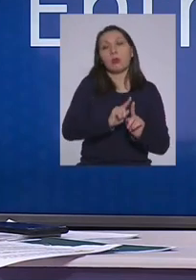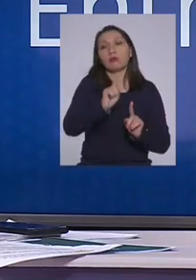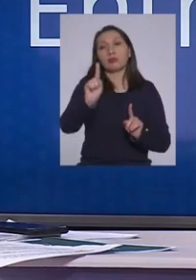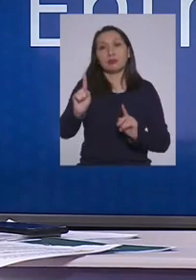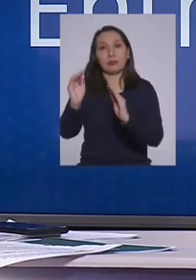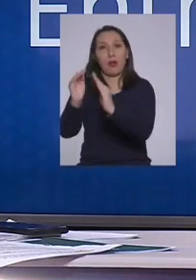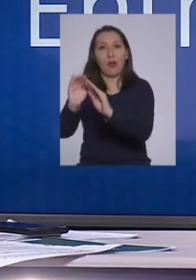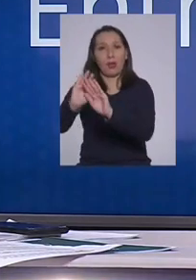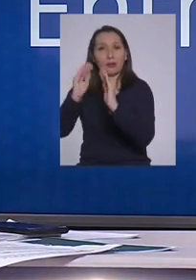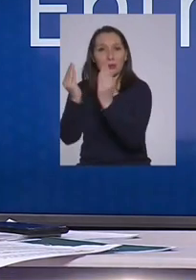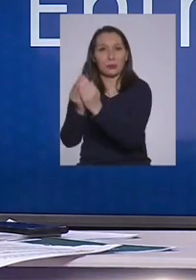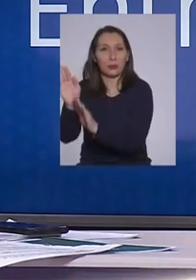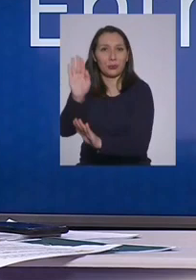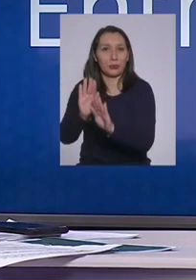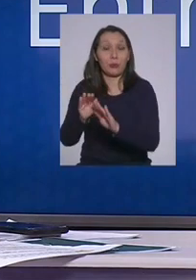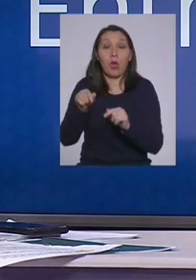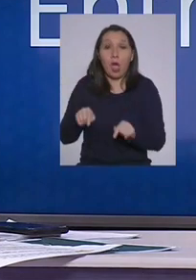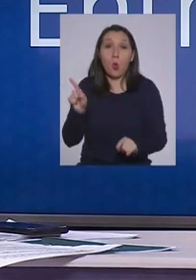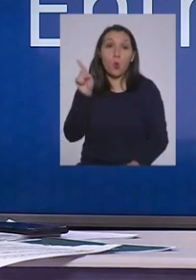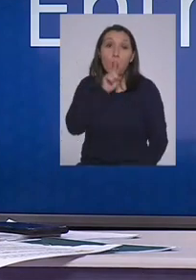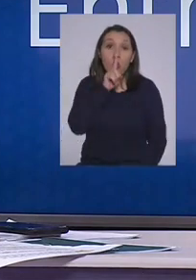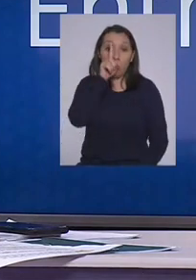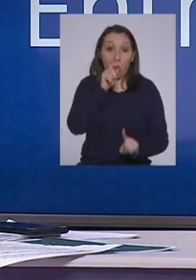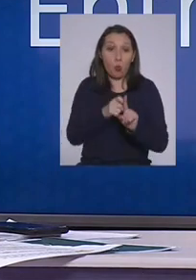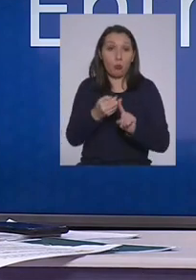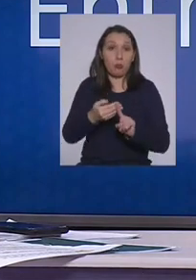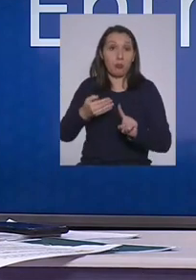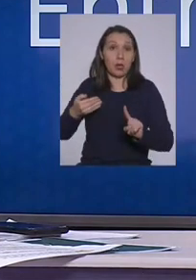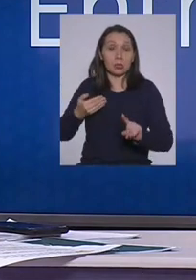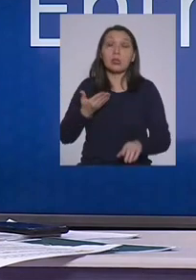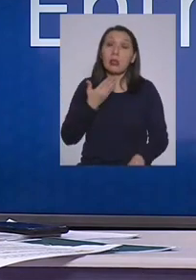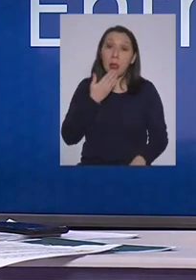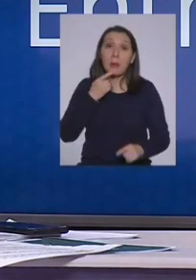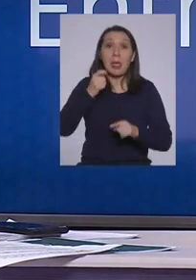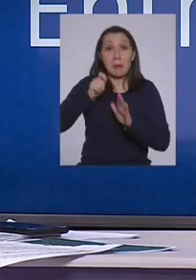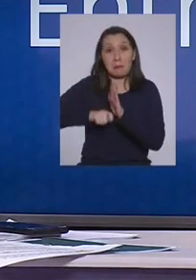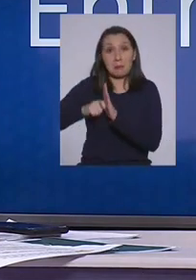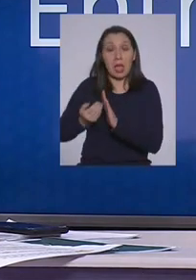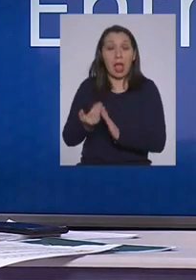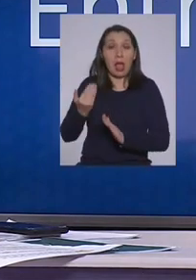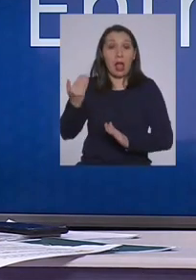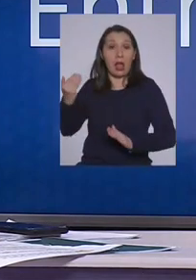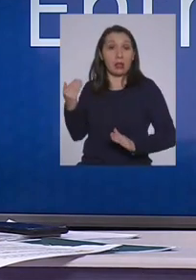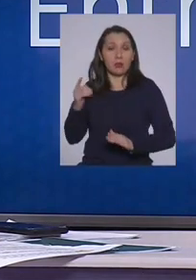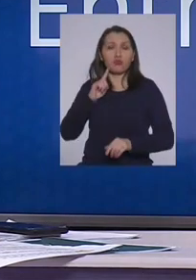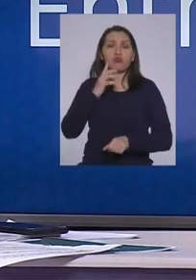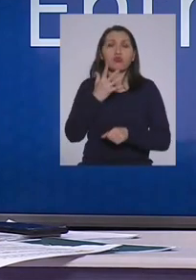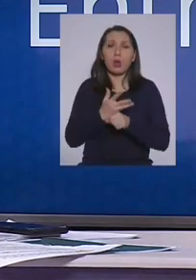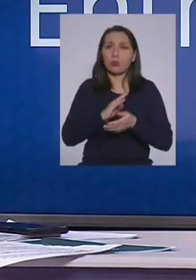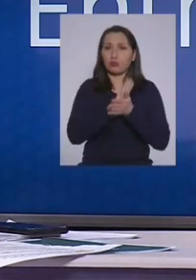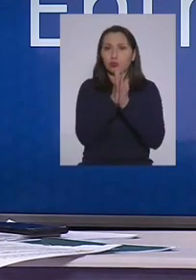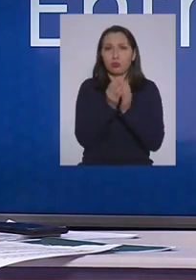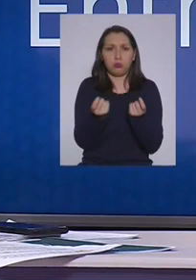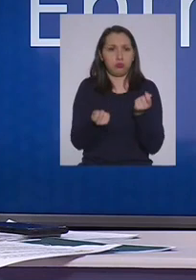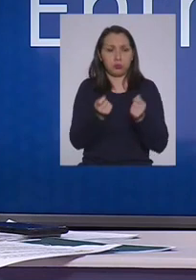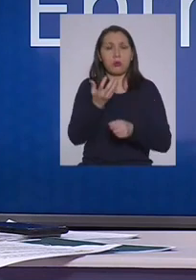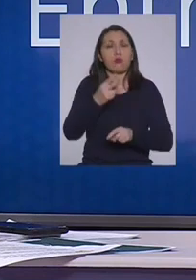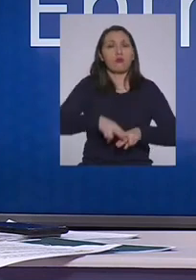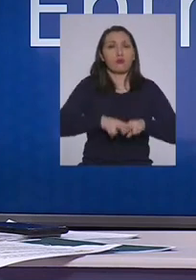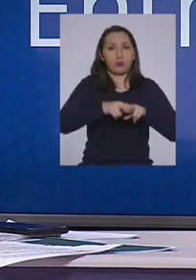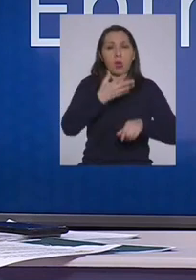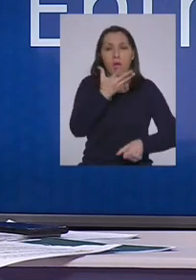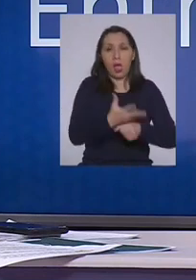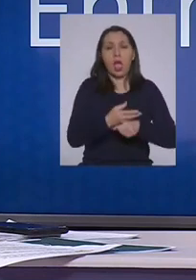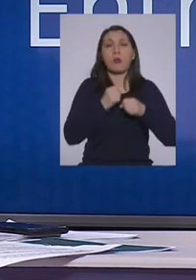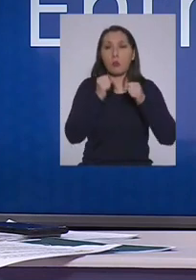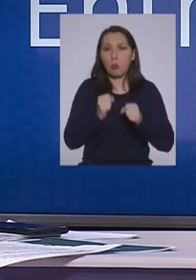aquí, en el último mes, como usted dice, y también en los meses anteriores, hemos contado con todos los recursos necesarios para poder